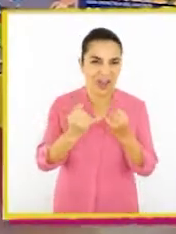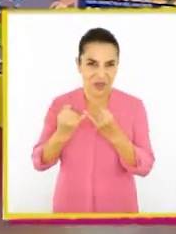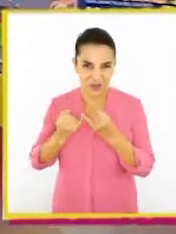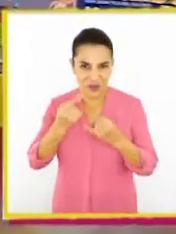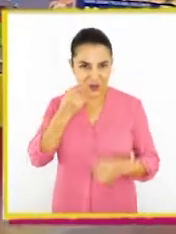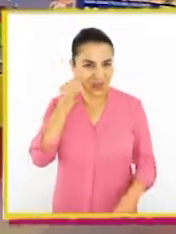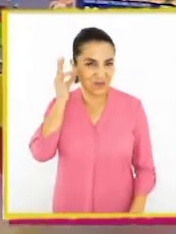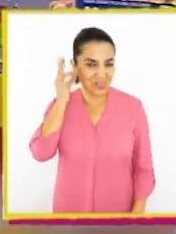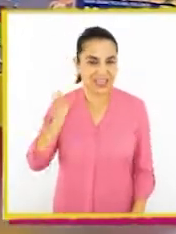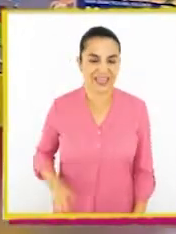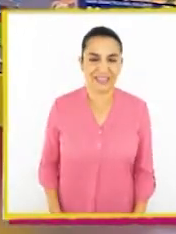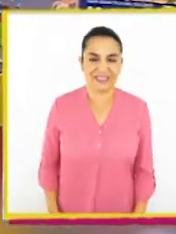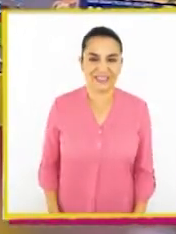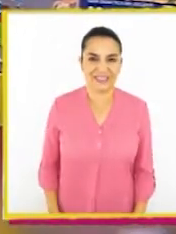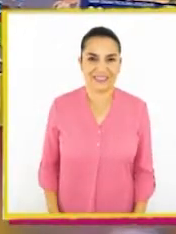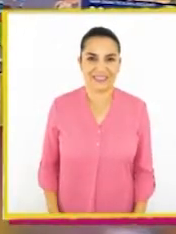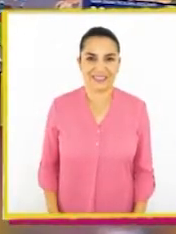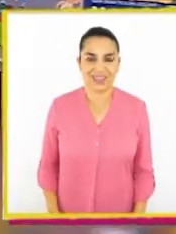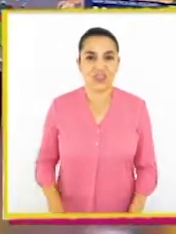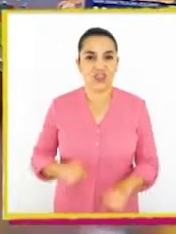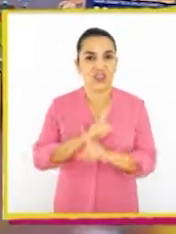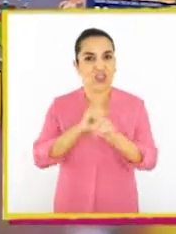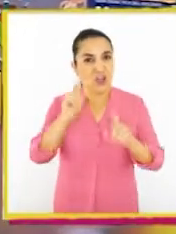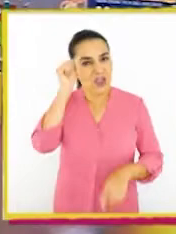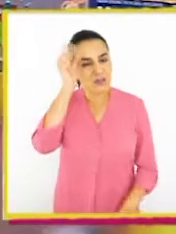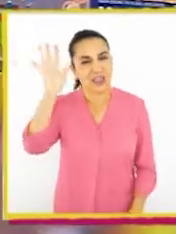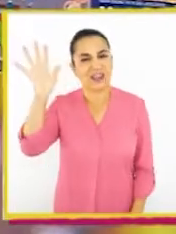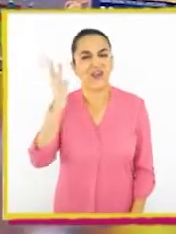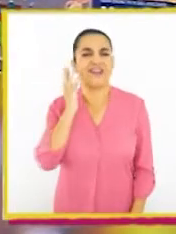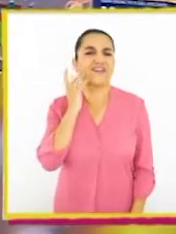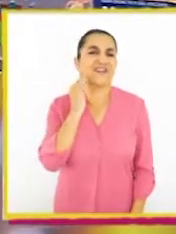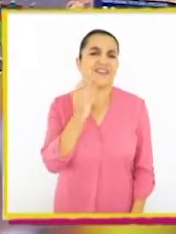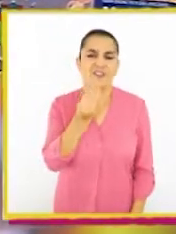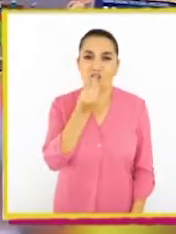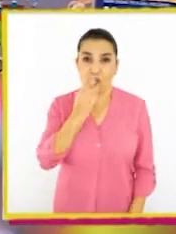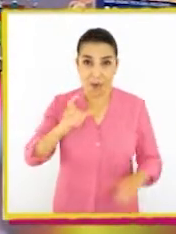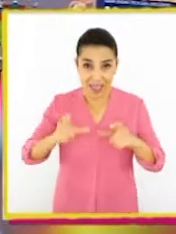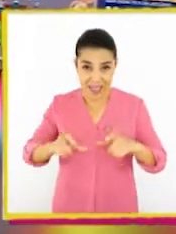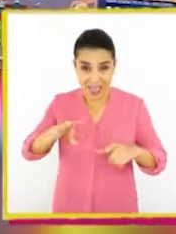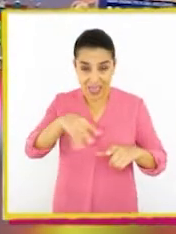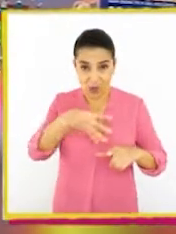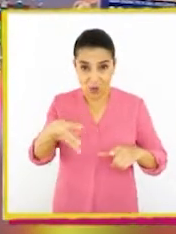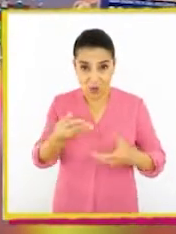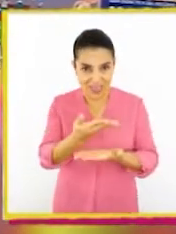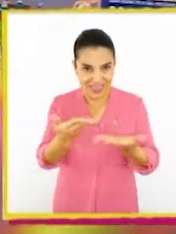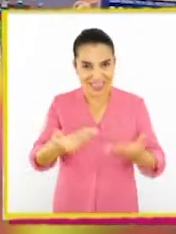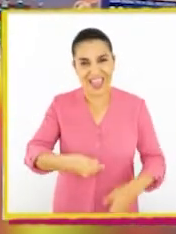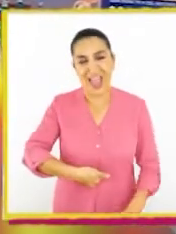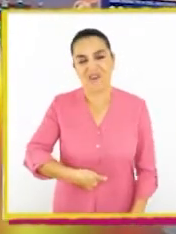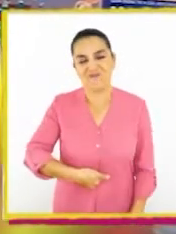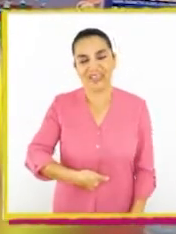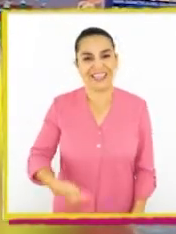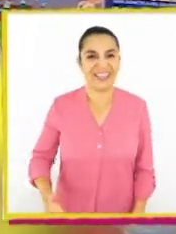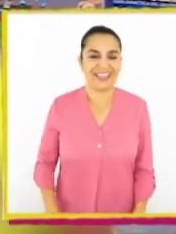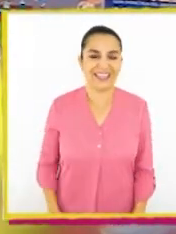Hola amigos y amigas. No se imaginan lo exquisito que está este cojín. ¿Les dio